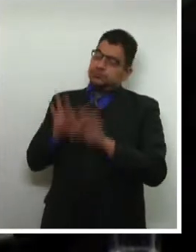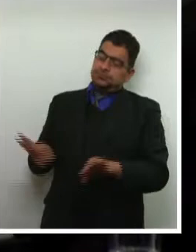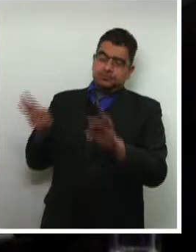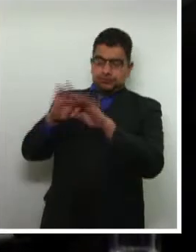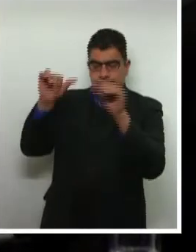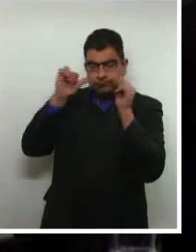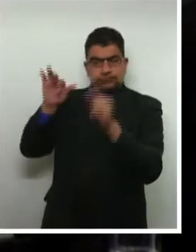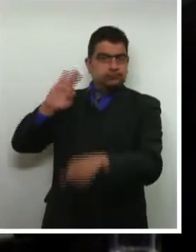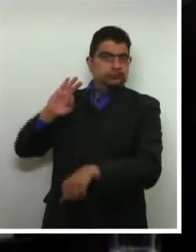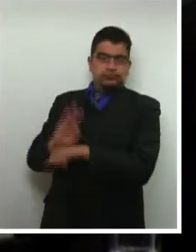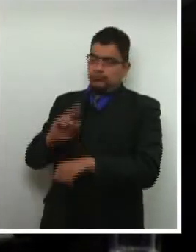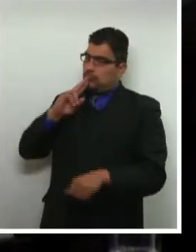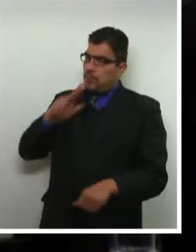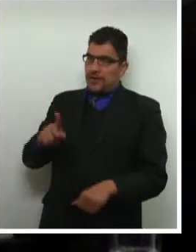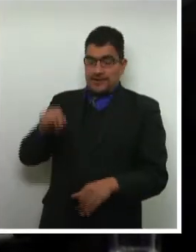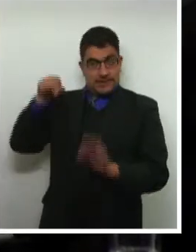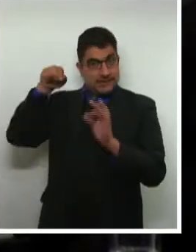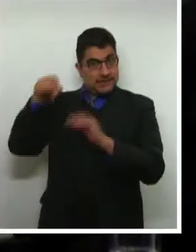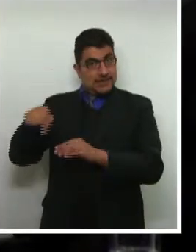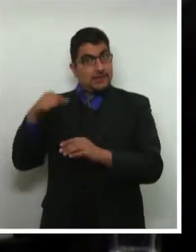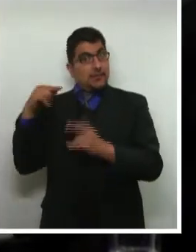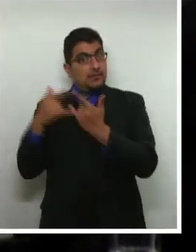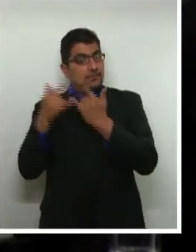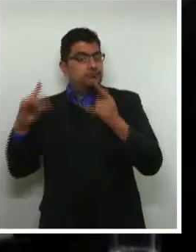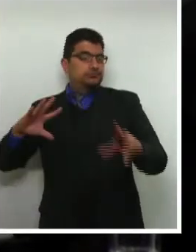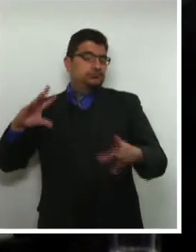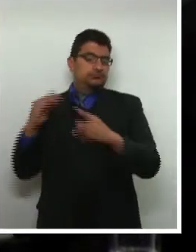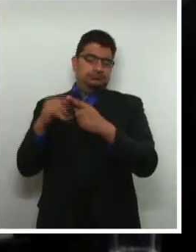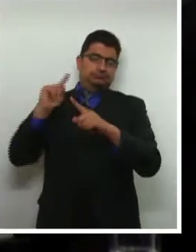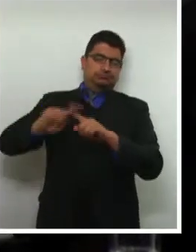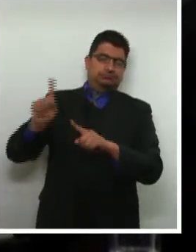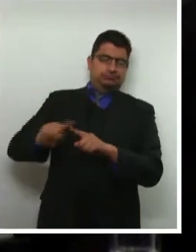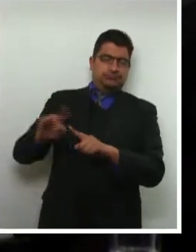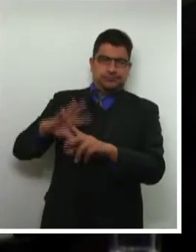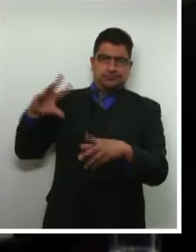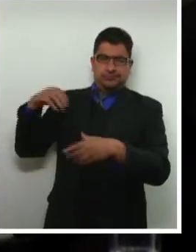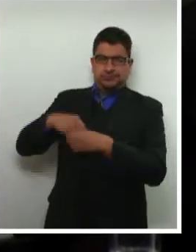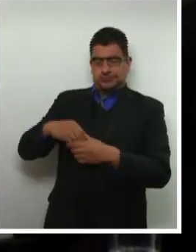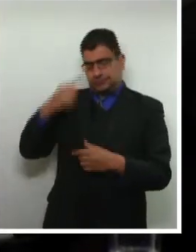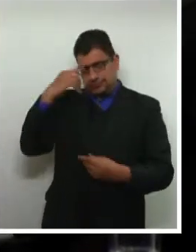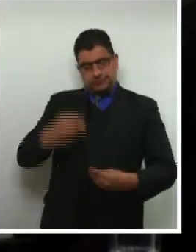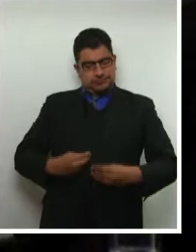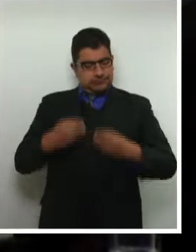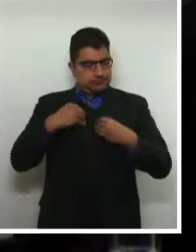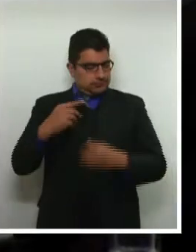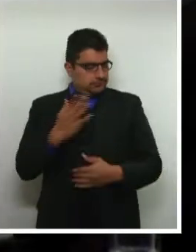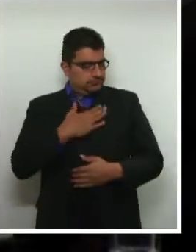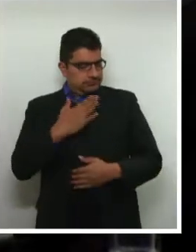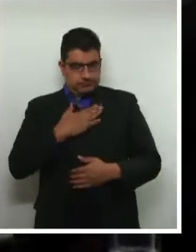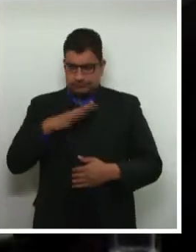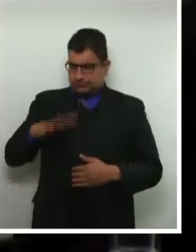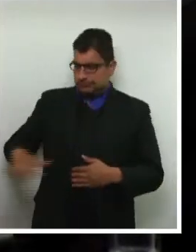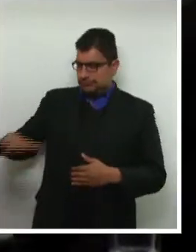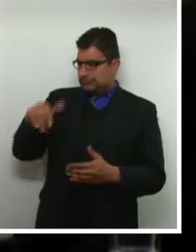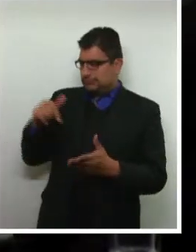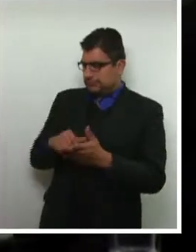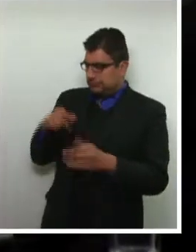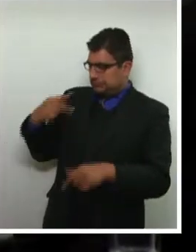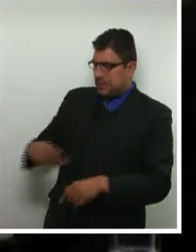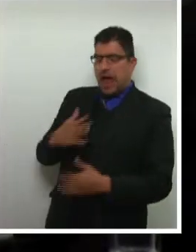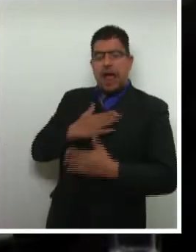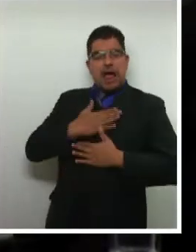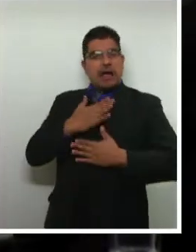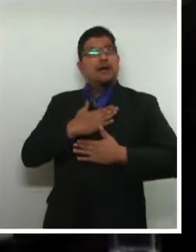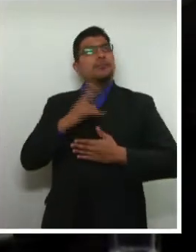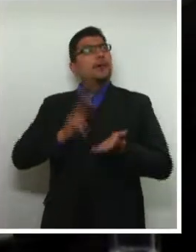Este conjunto de símbolos históricos que también representa la identidad que distingue a una comunidad misma que le dota